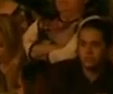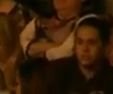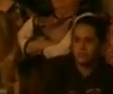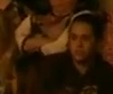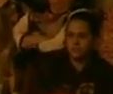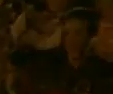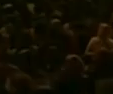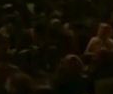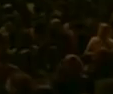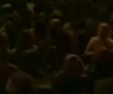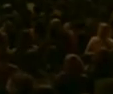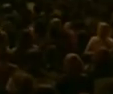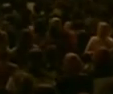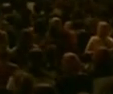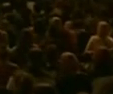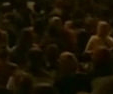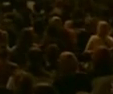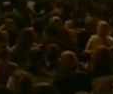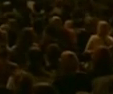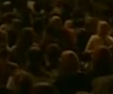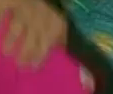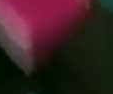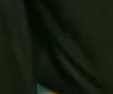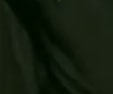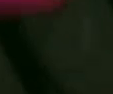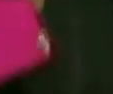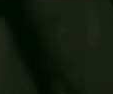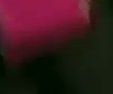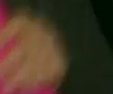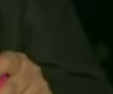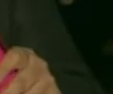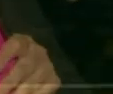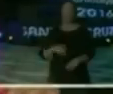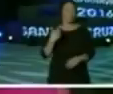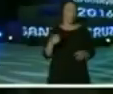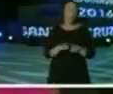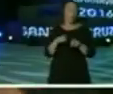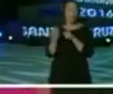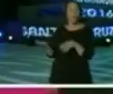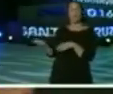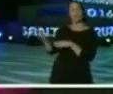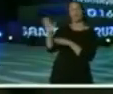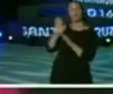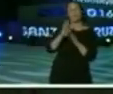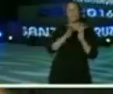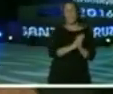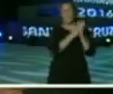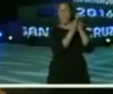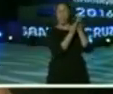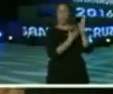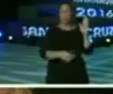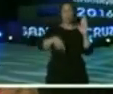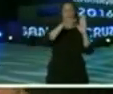Buenas noches. Soy un representante del libro Guinness de los récords.